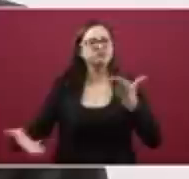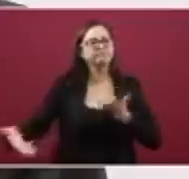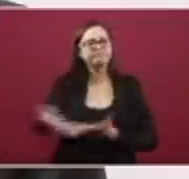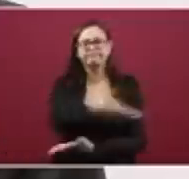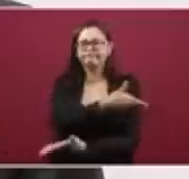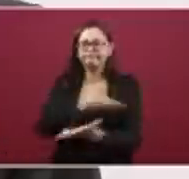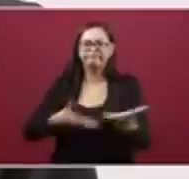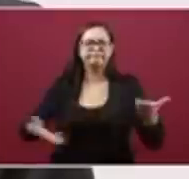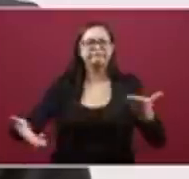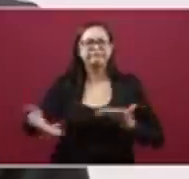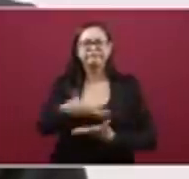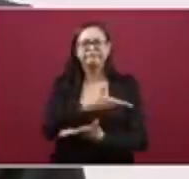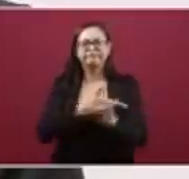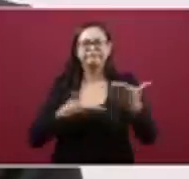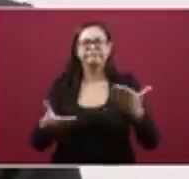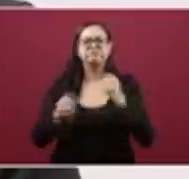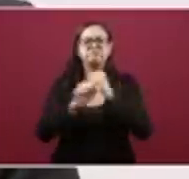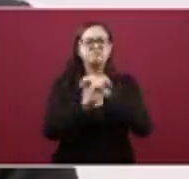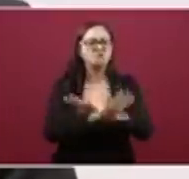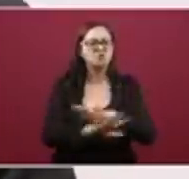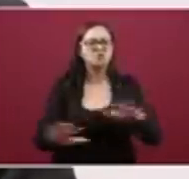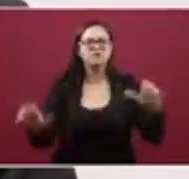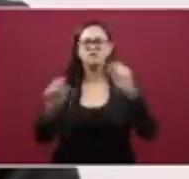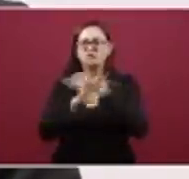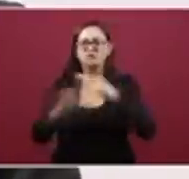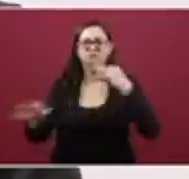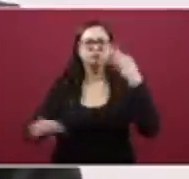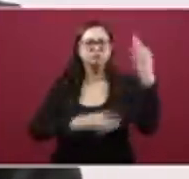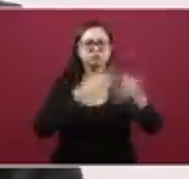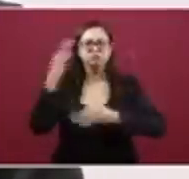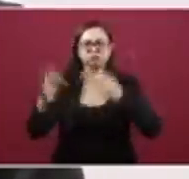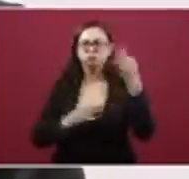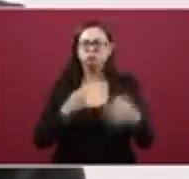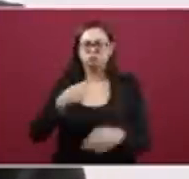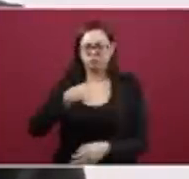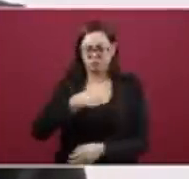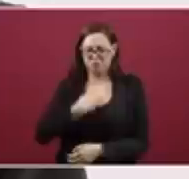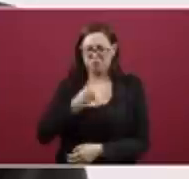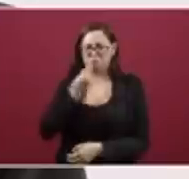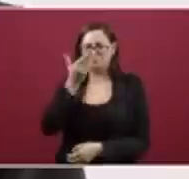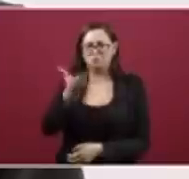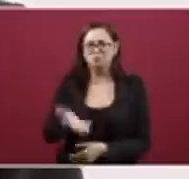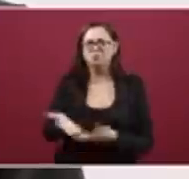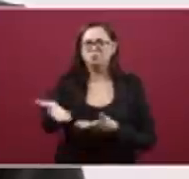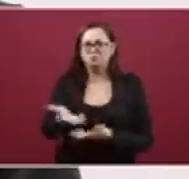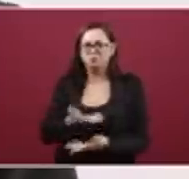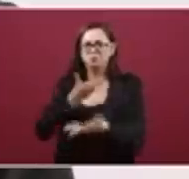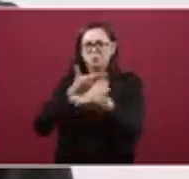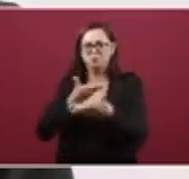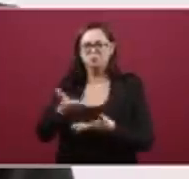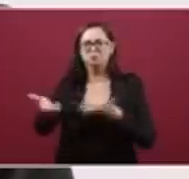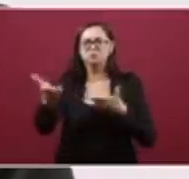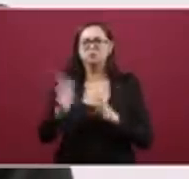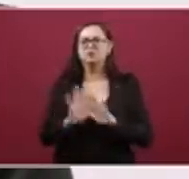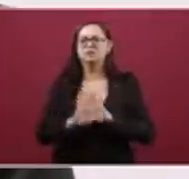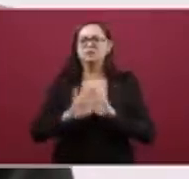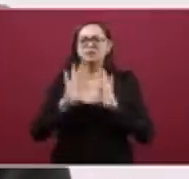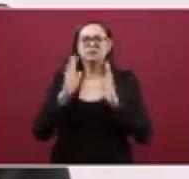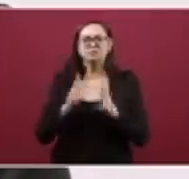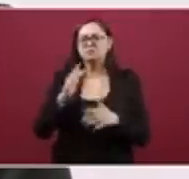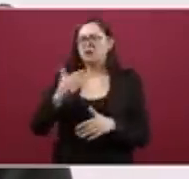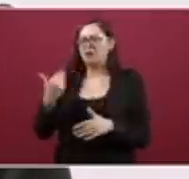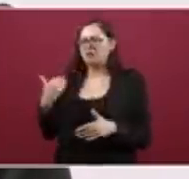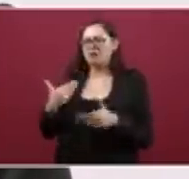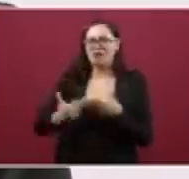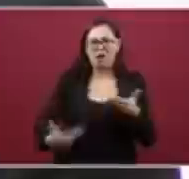con mensajes de ida y vuelta baste ver la prensa de ayer y de hoy